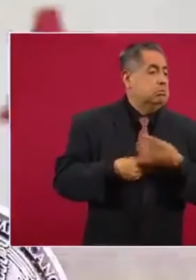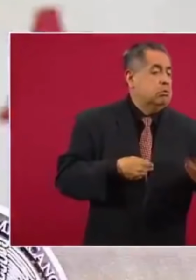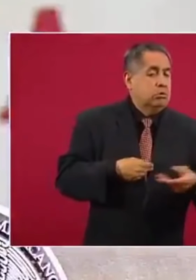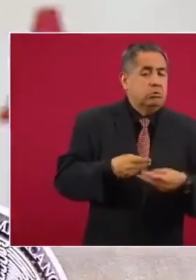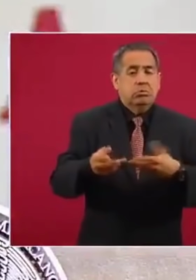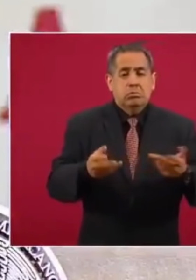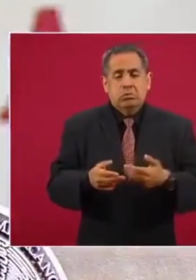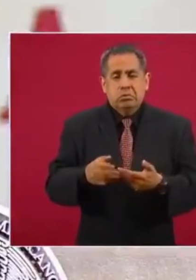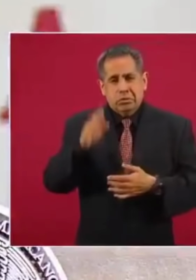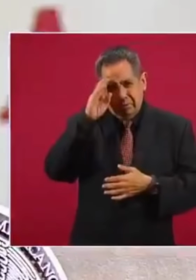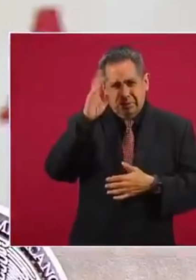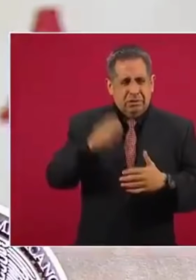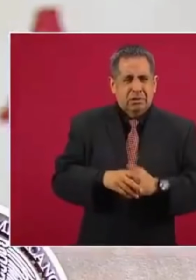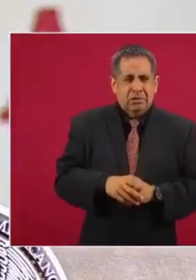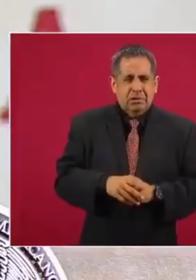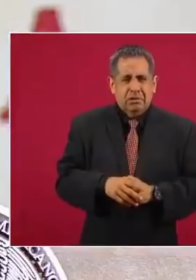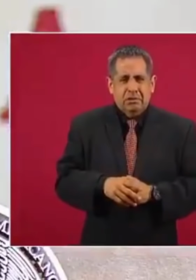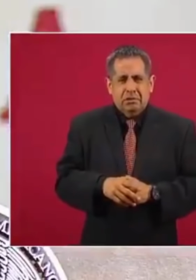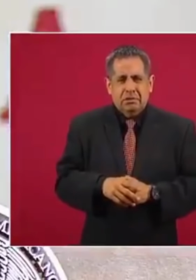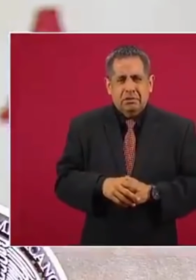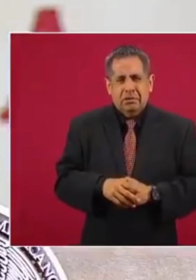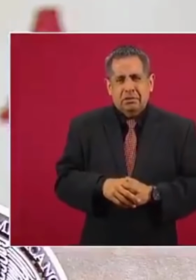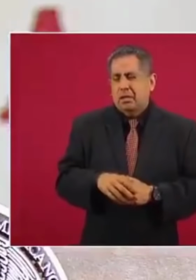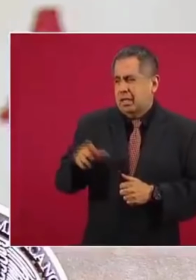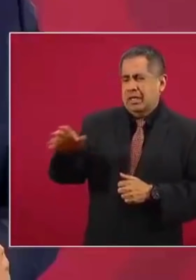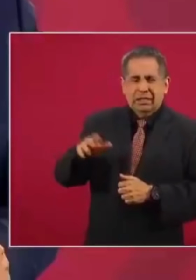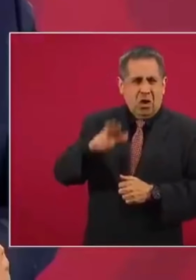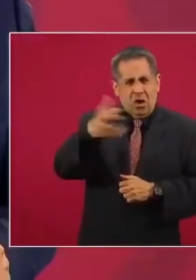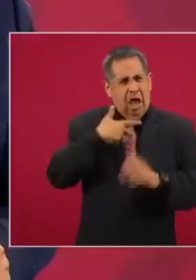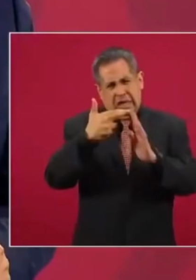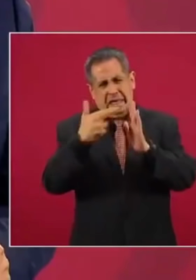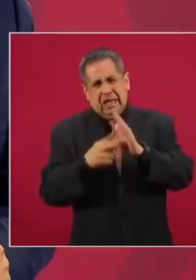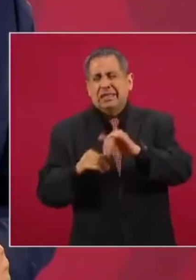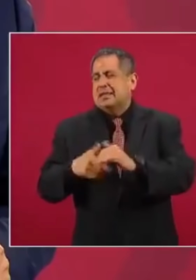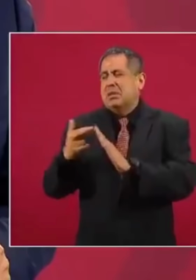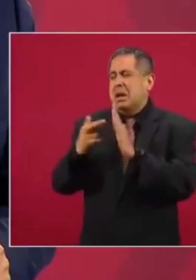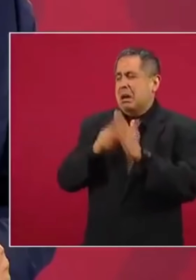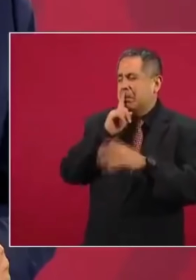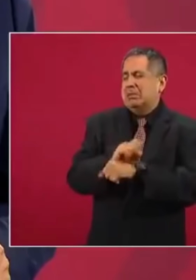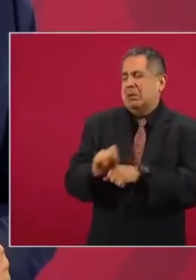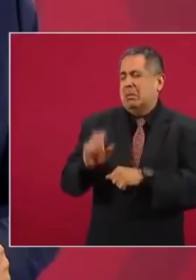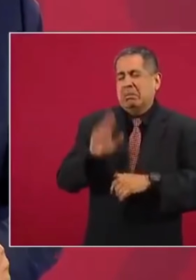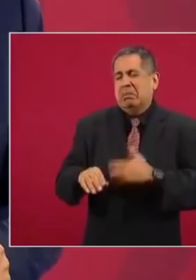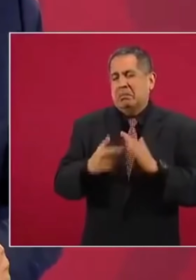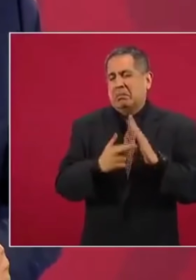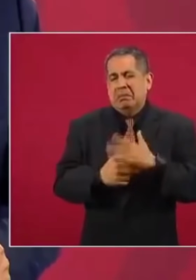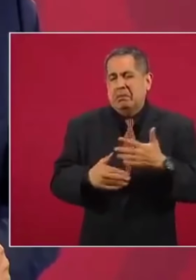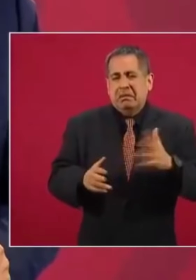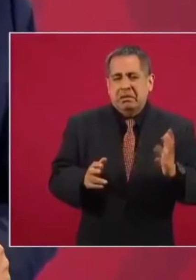holgura de operación así pero muy laxas y este